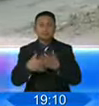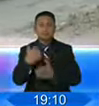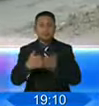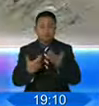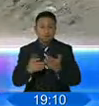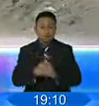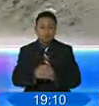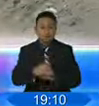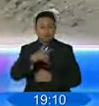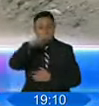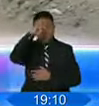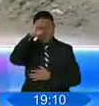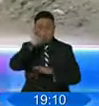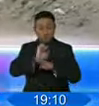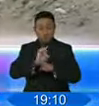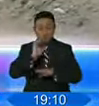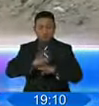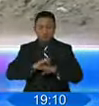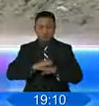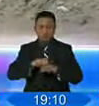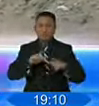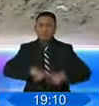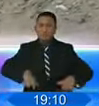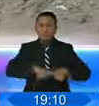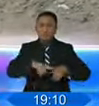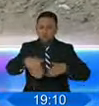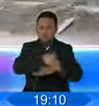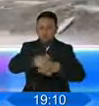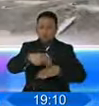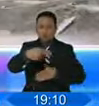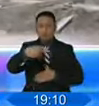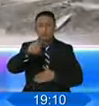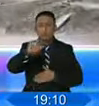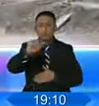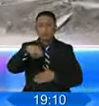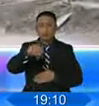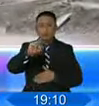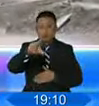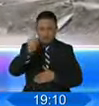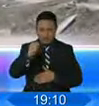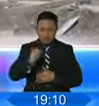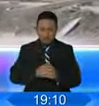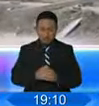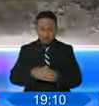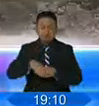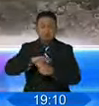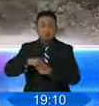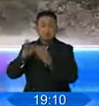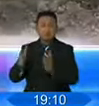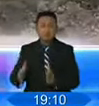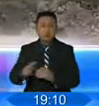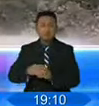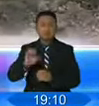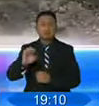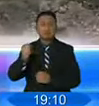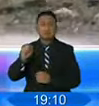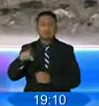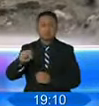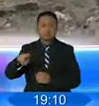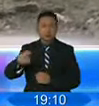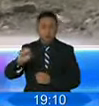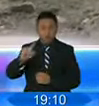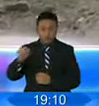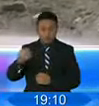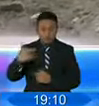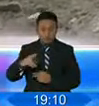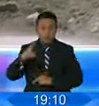diplomática entre Perú y Ecuador sobre la situación de la zona fronteriza Guaquidas-Aguas Verdes, la canciller ecuatoriana María Fernanda Espinosa confirmó que